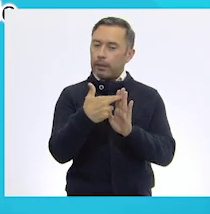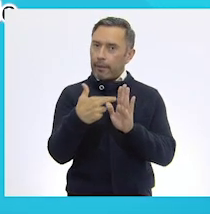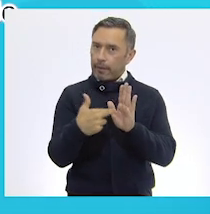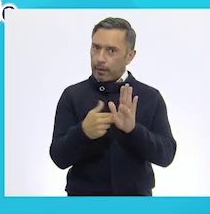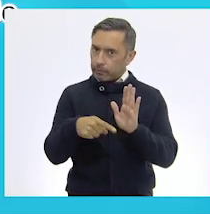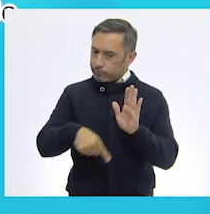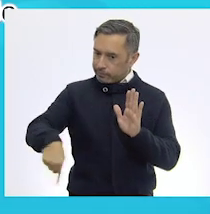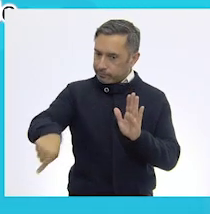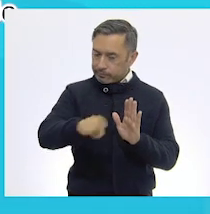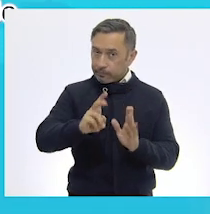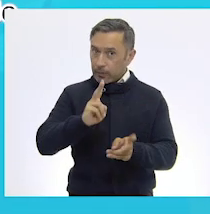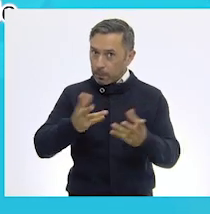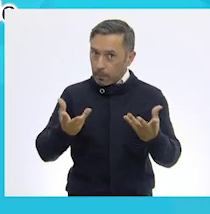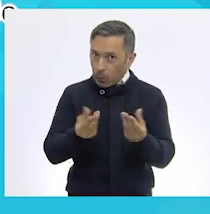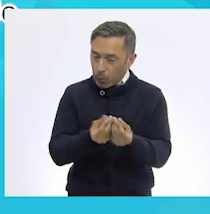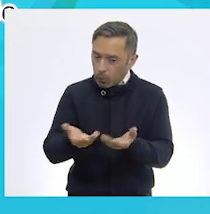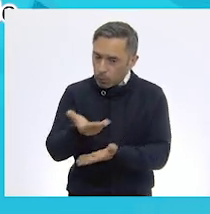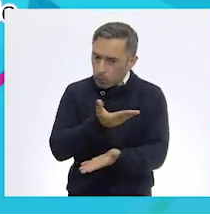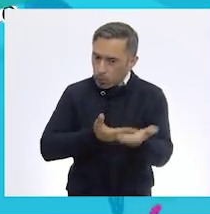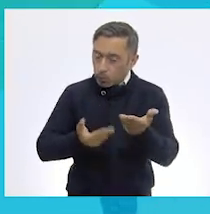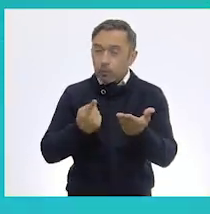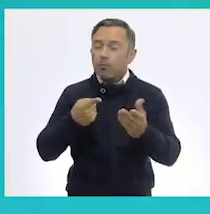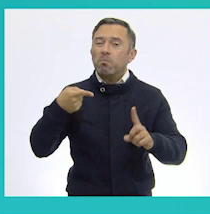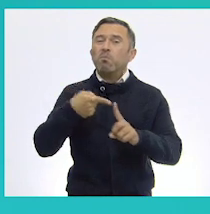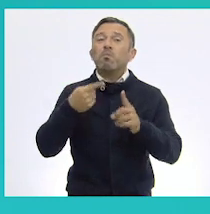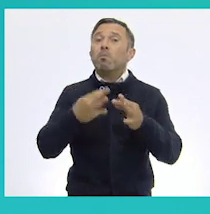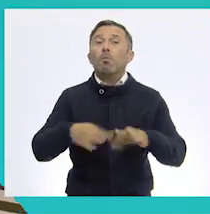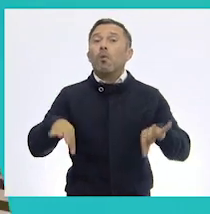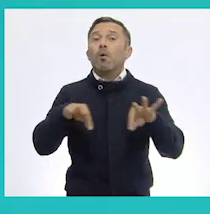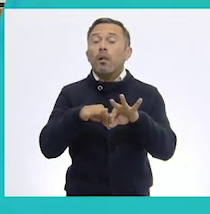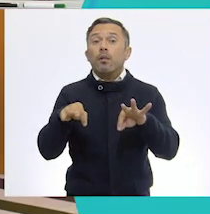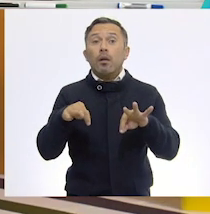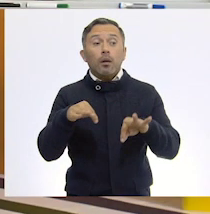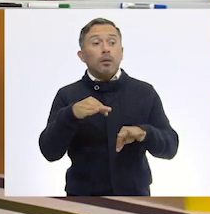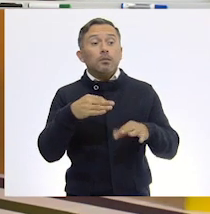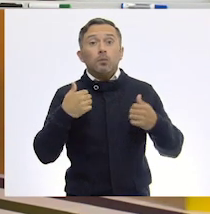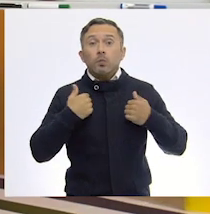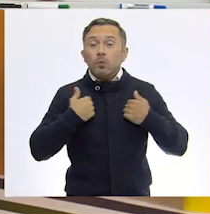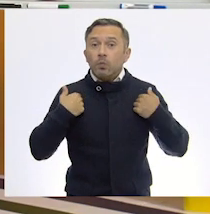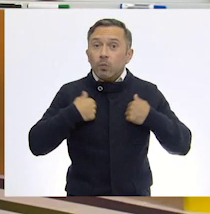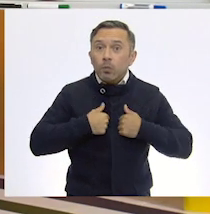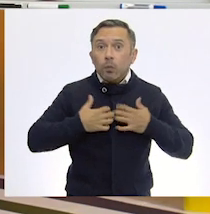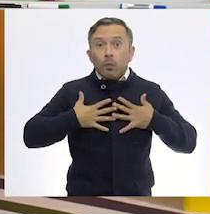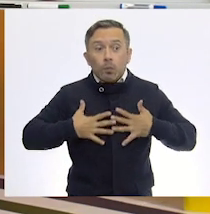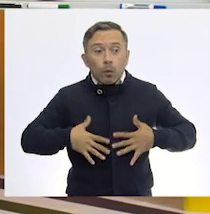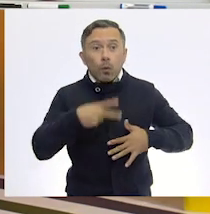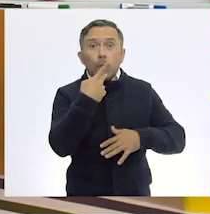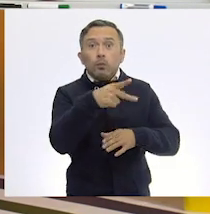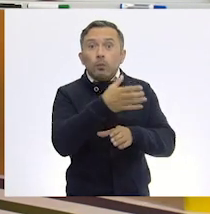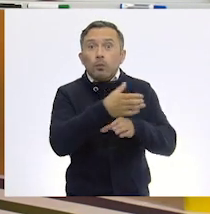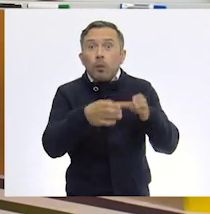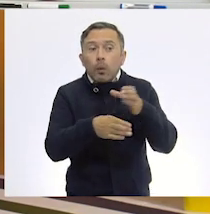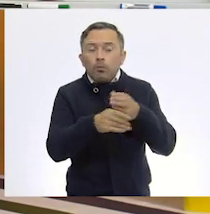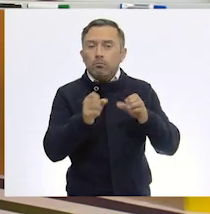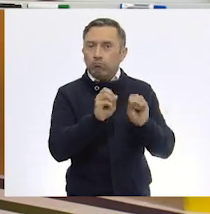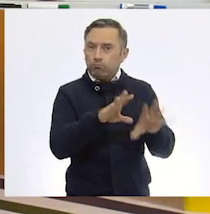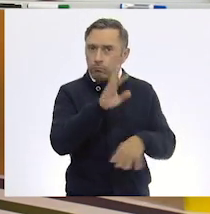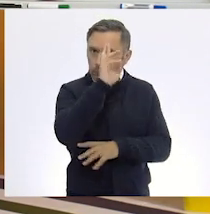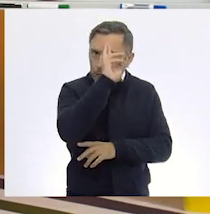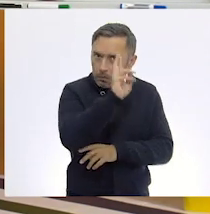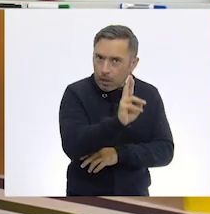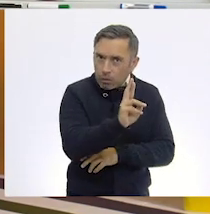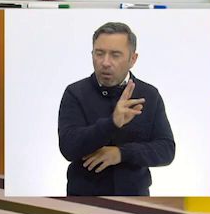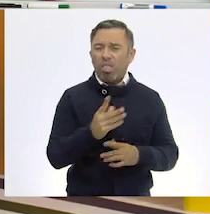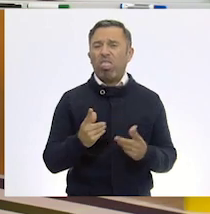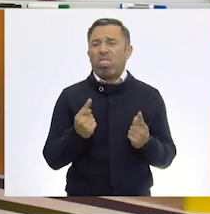enfatizaron respetar las cosas de otras personas y no tomarlas sin su permiso.